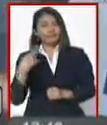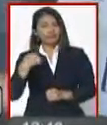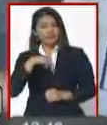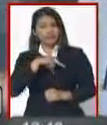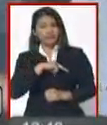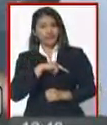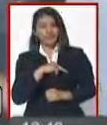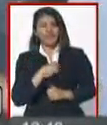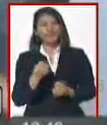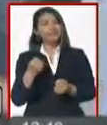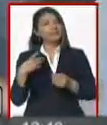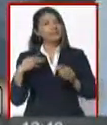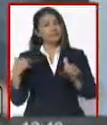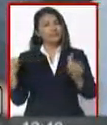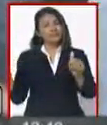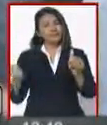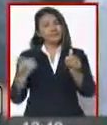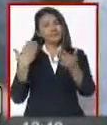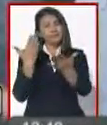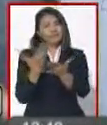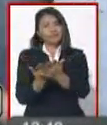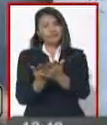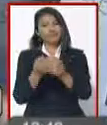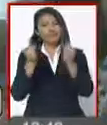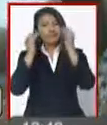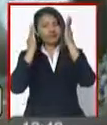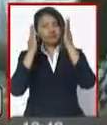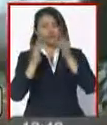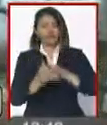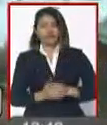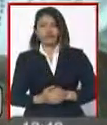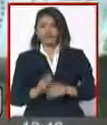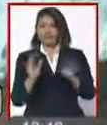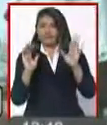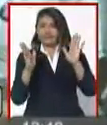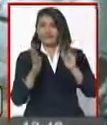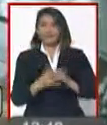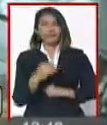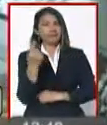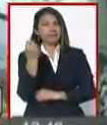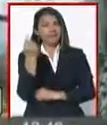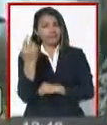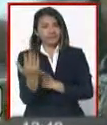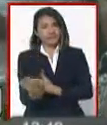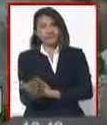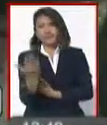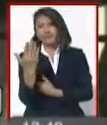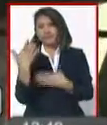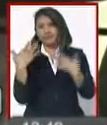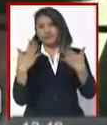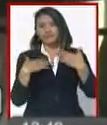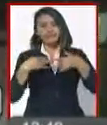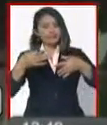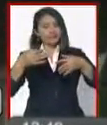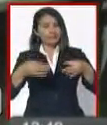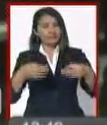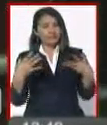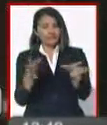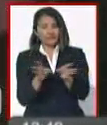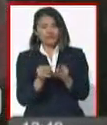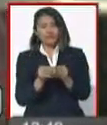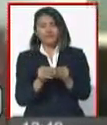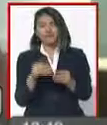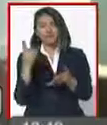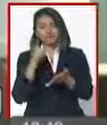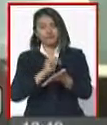nosotros. Mire, de tan lejos nos hemos trasladado para poder ser escuchados. Aproximadamente a las 11 de la mañana lograron establecer una reunión